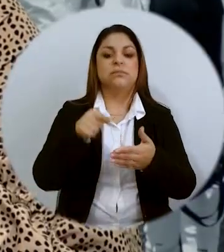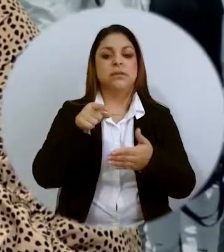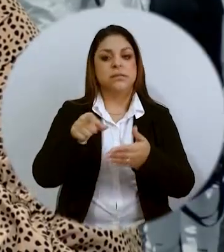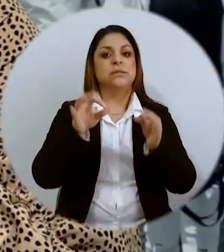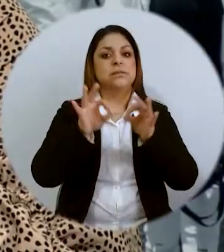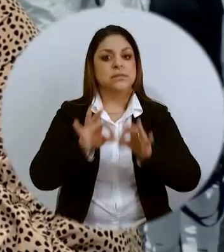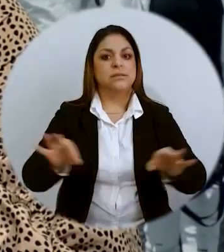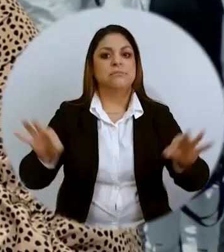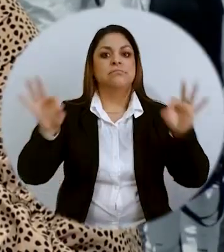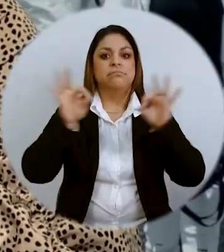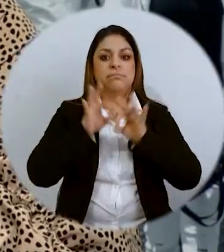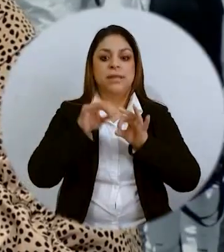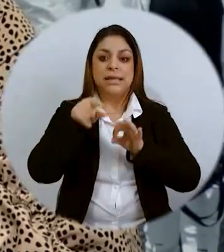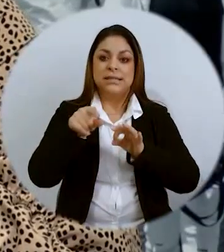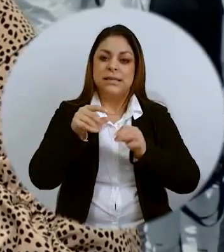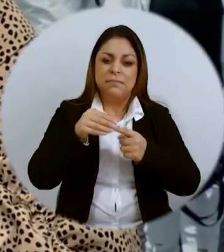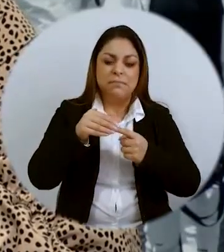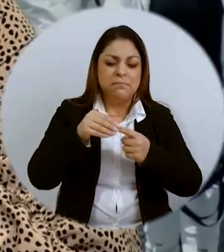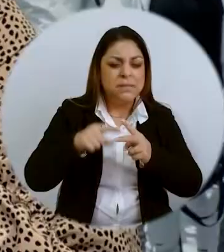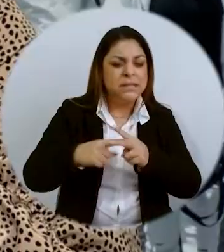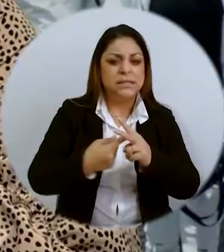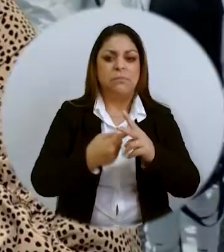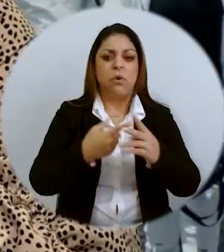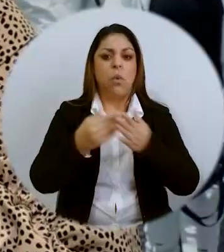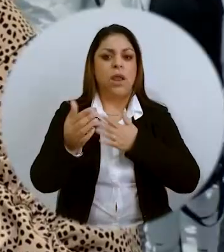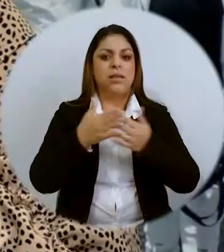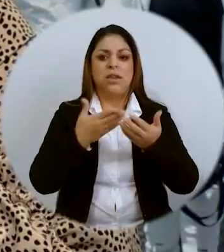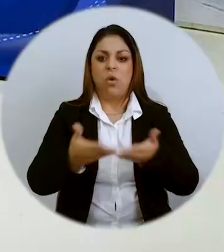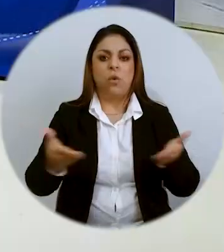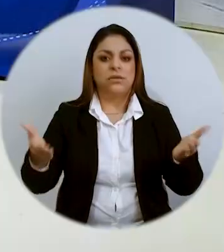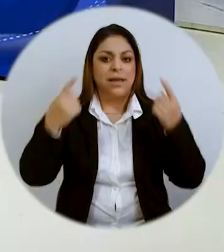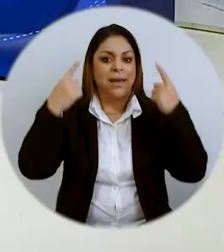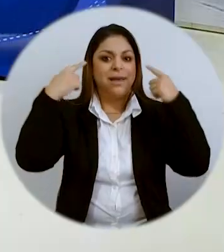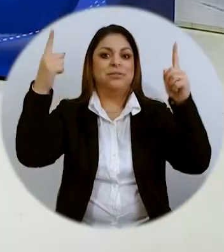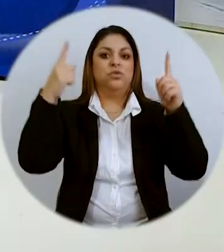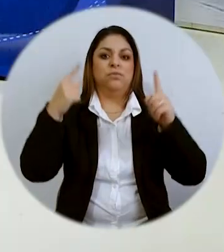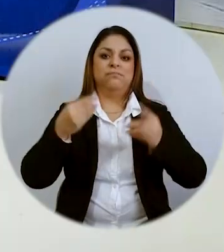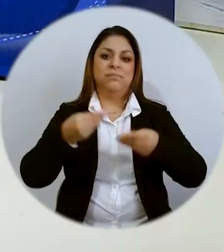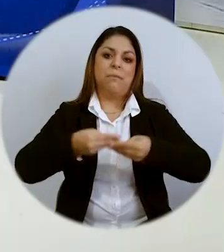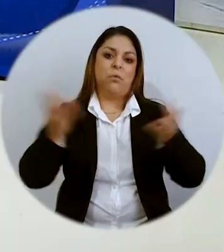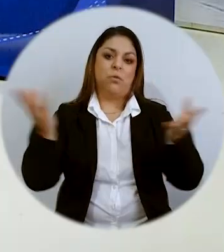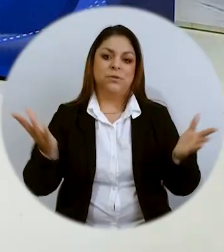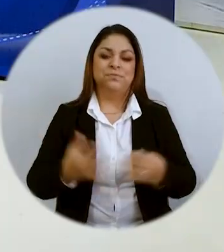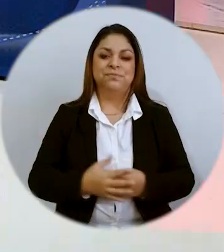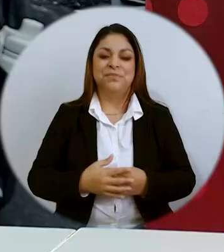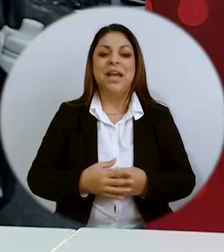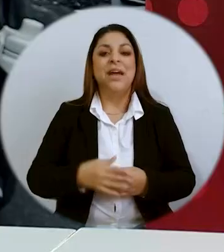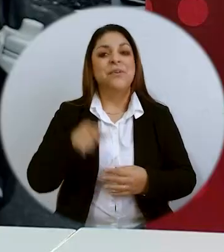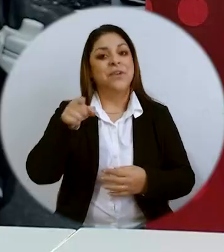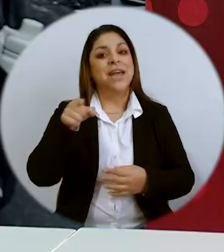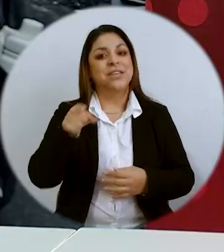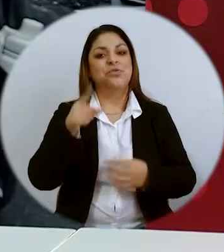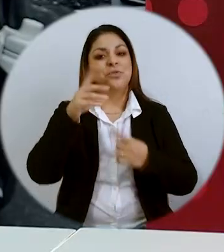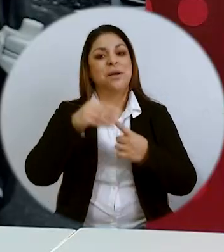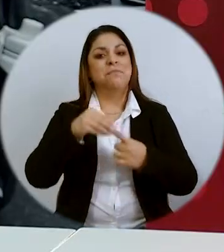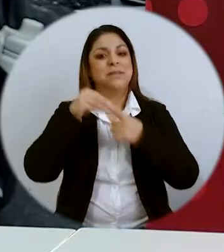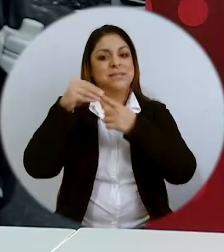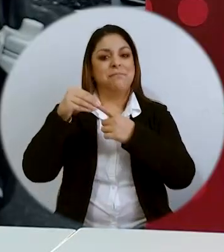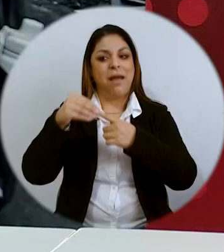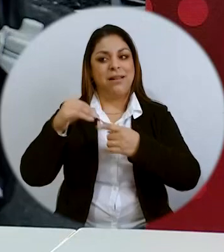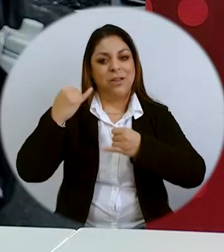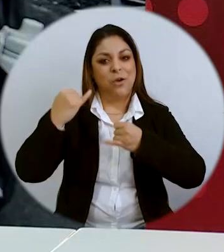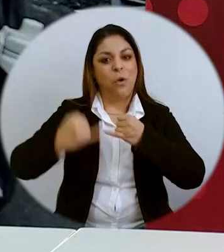clave. Acercarse es el principio de cualquier cosa que vaya a tener éxito en lo público. Sí, esa es pues tal vez una de las